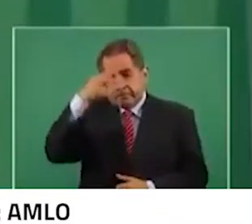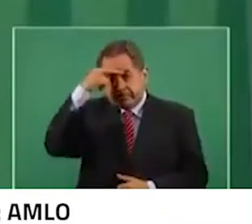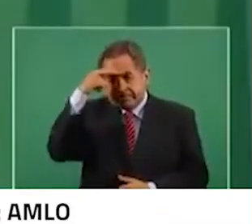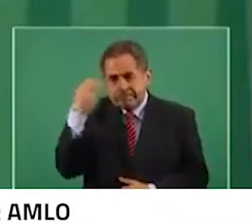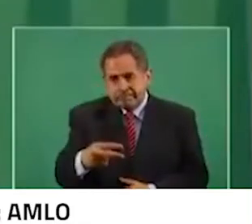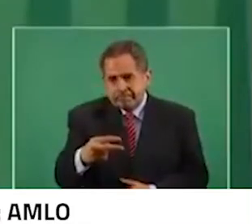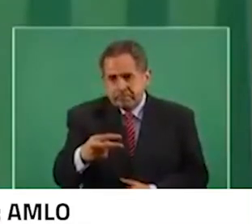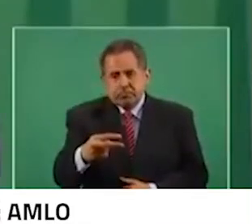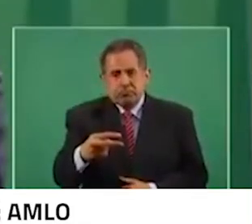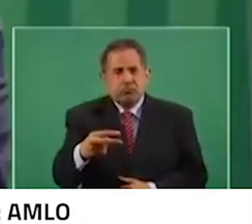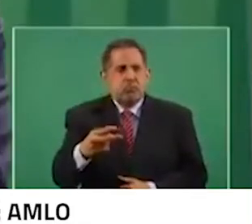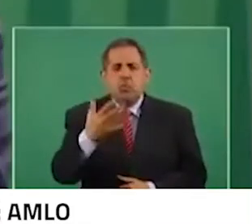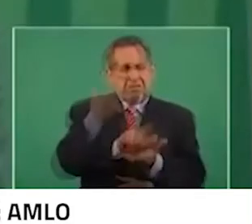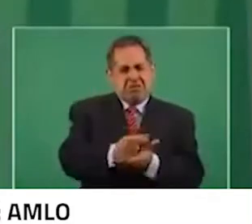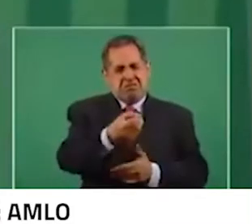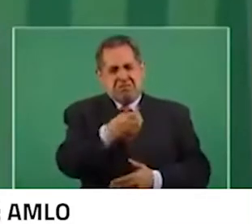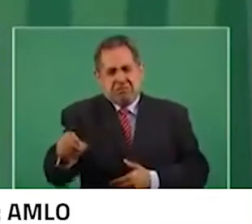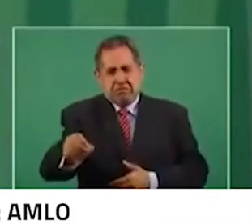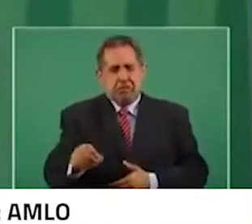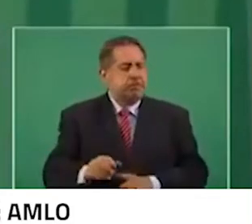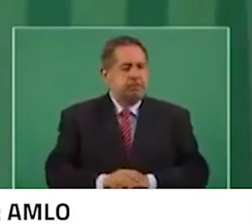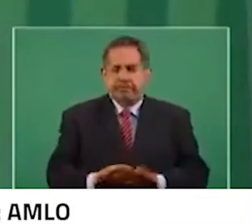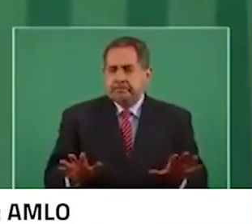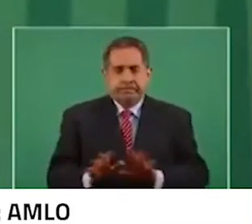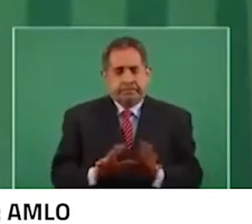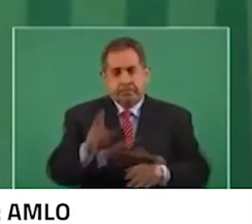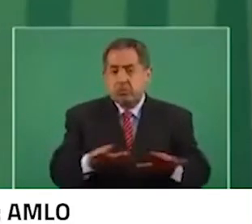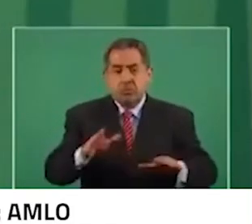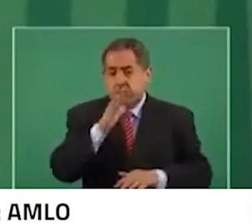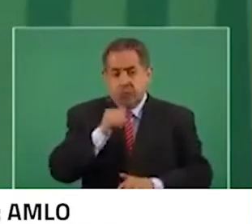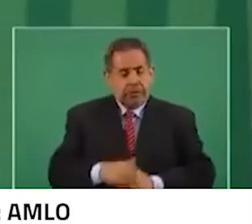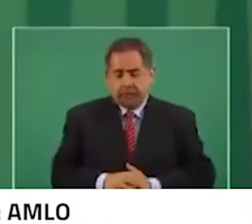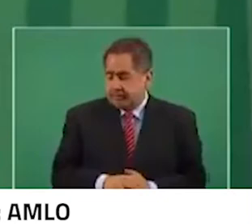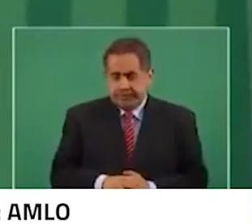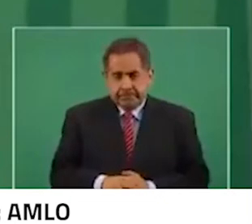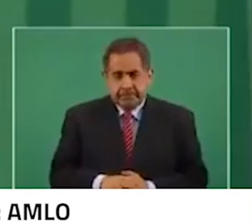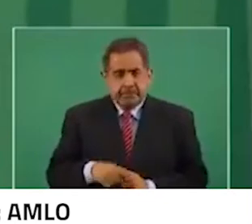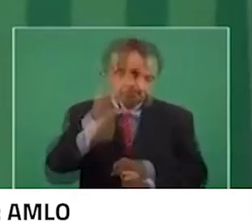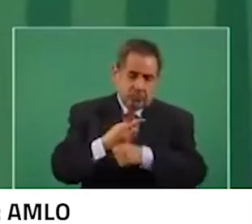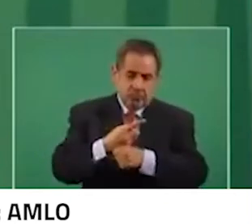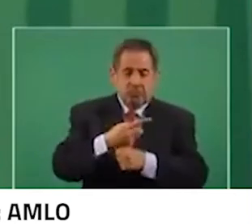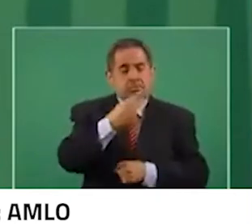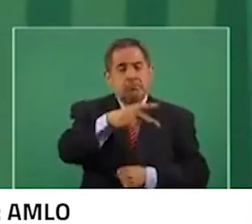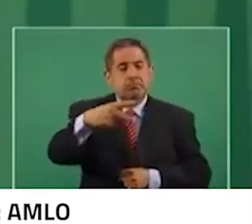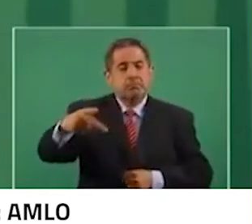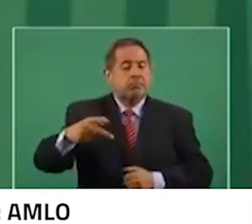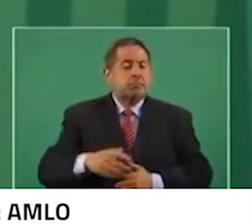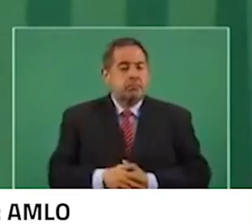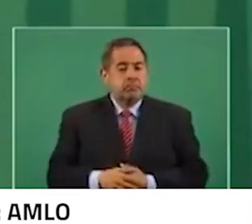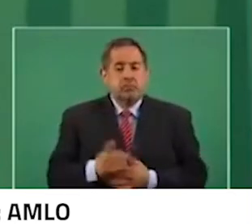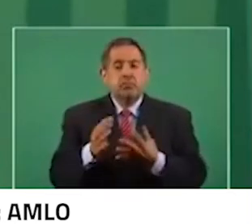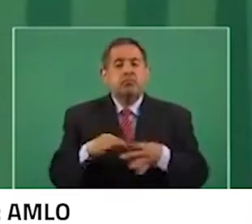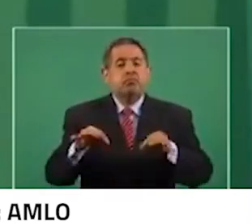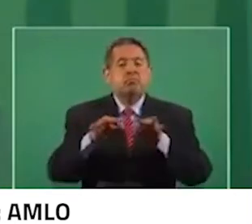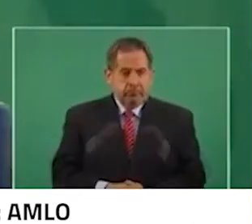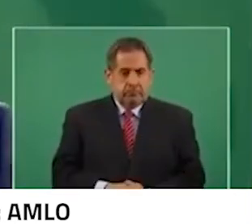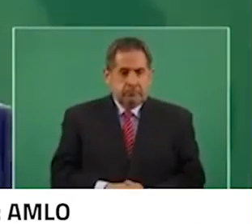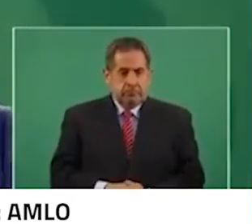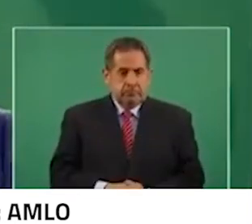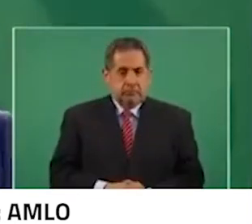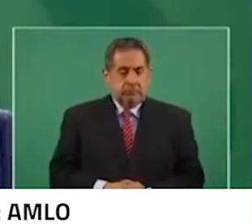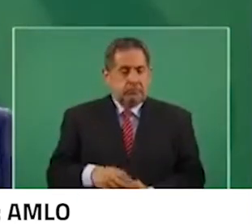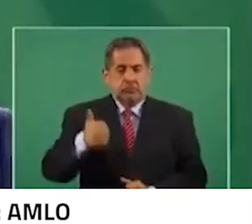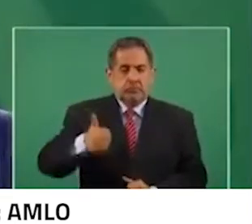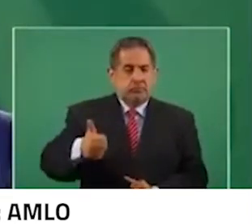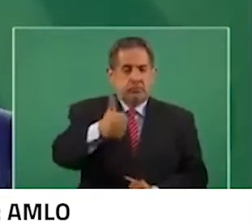no hay autoritarismo está prohibido prohibir todo es voluntario lo más importante es la libertad y